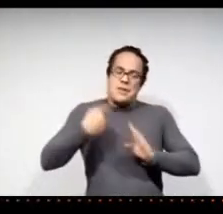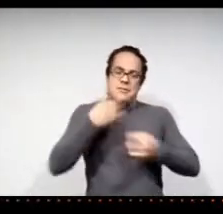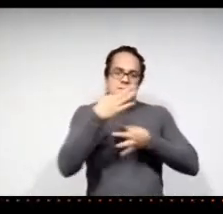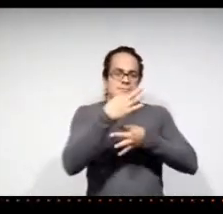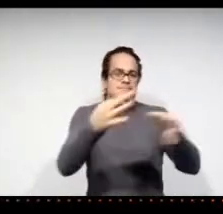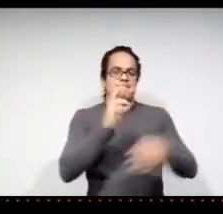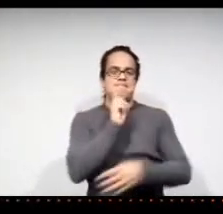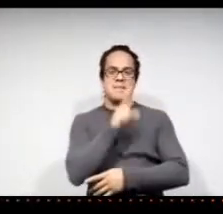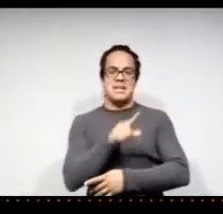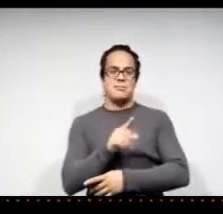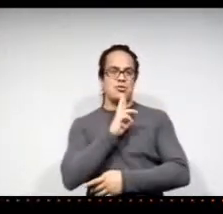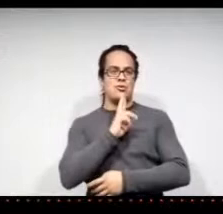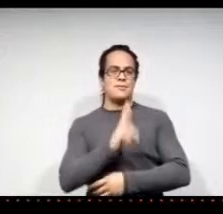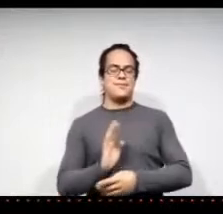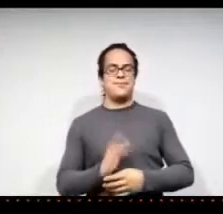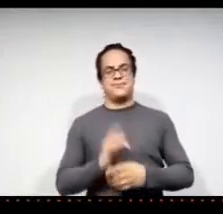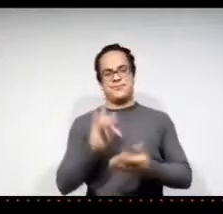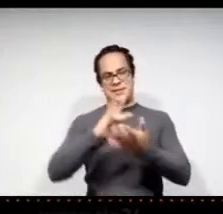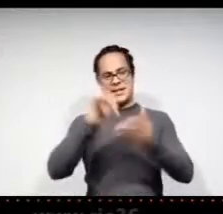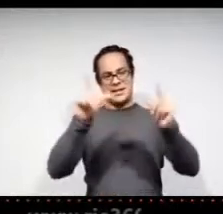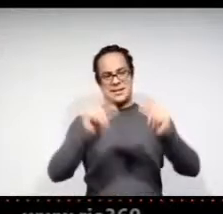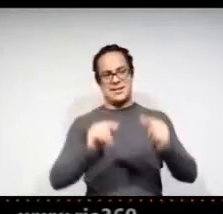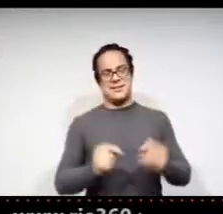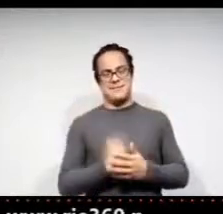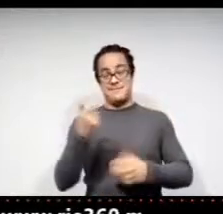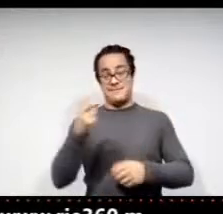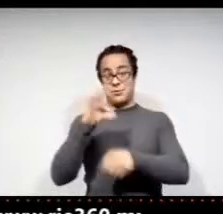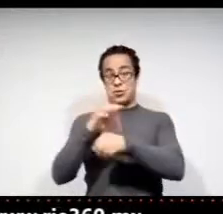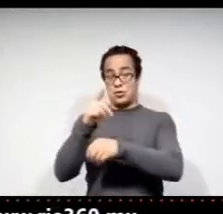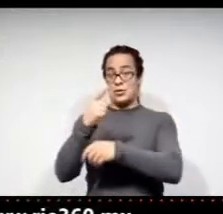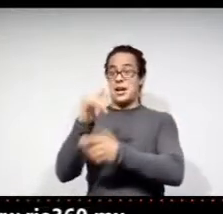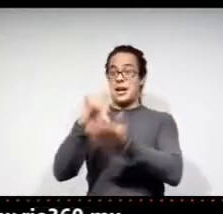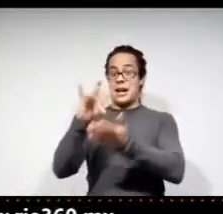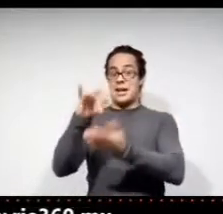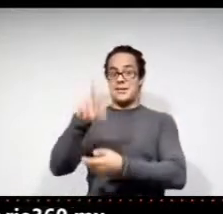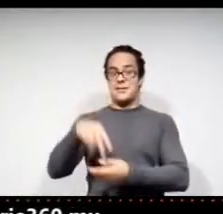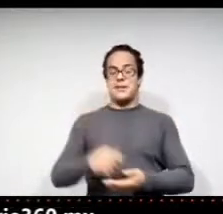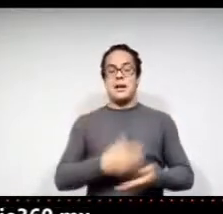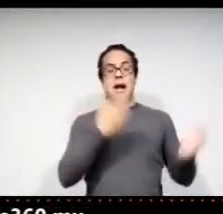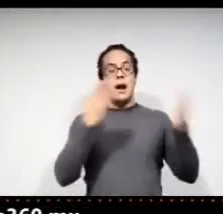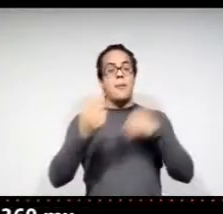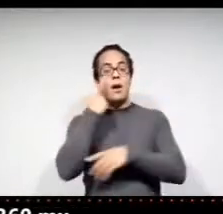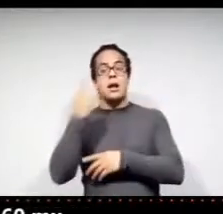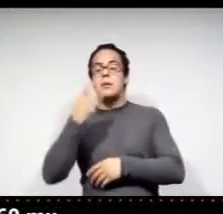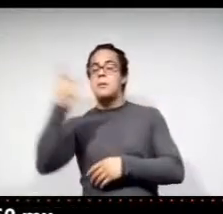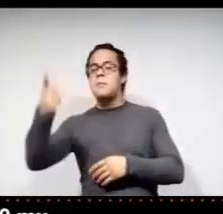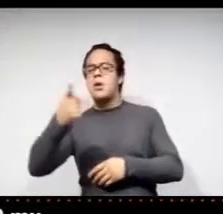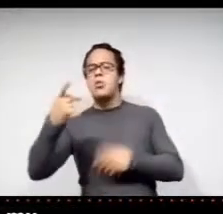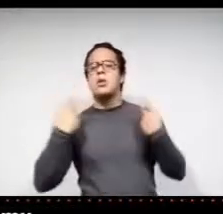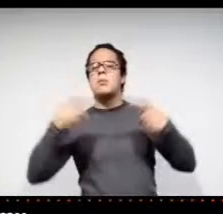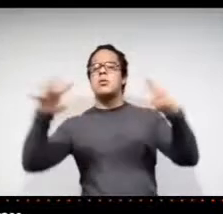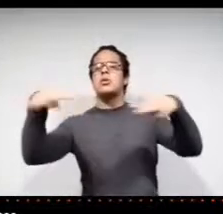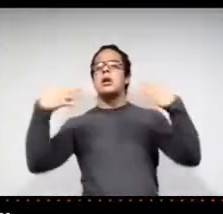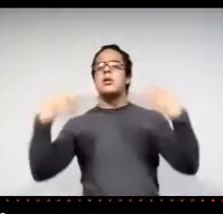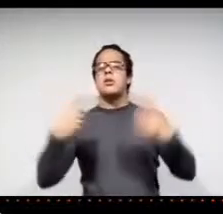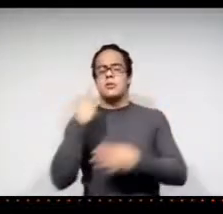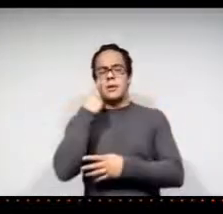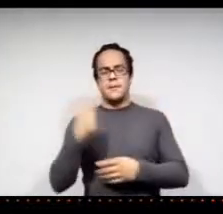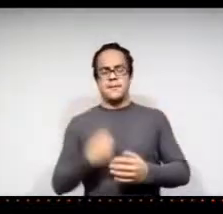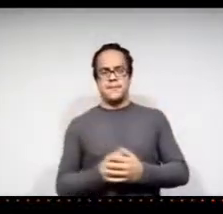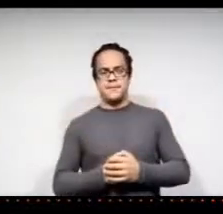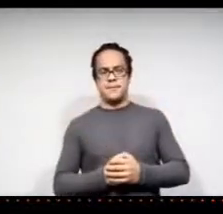Muy bien, muchas gracias, doctora Galindo. Y esto, pasamos a las preguntas de nuestra audiencia y me lleva